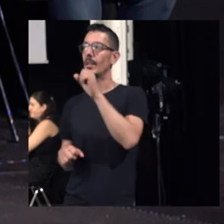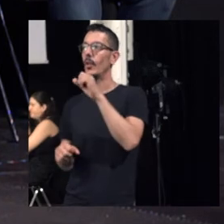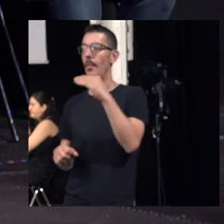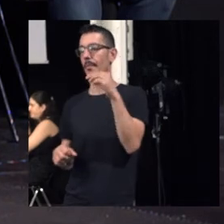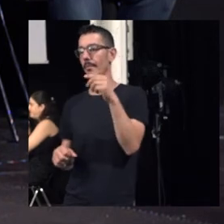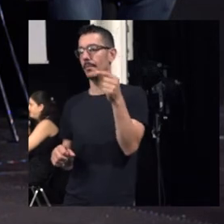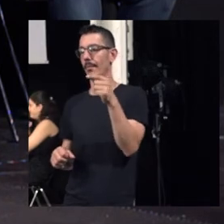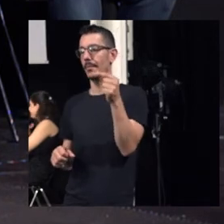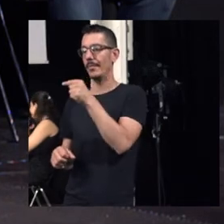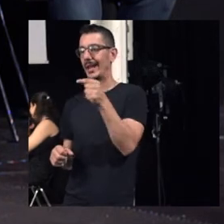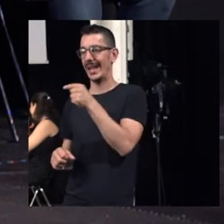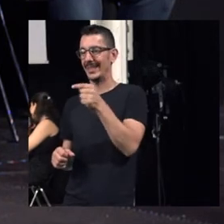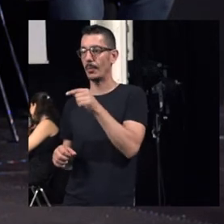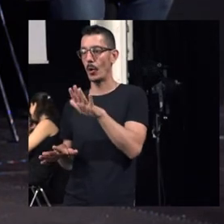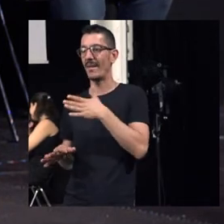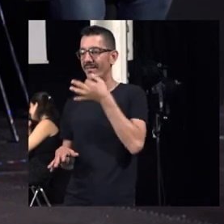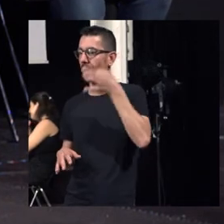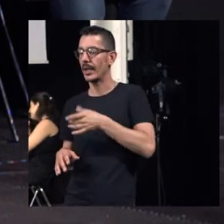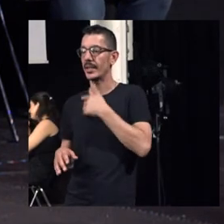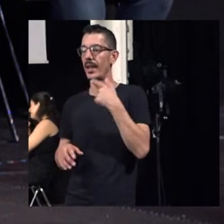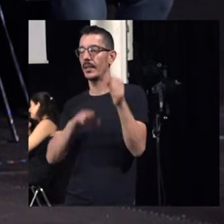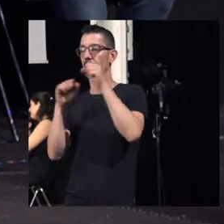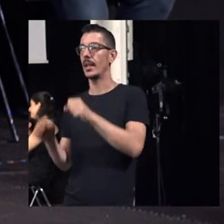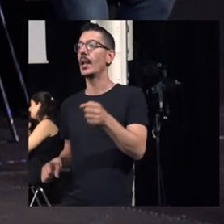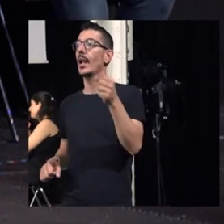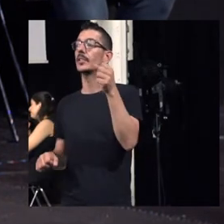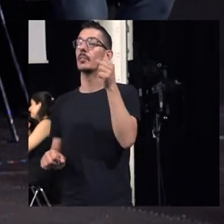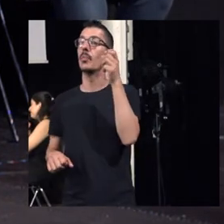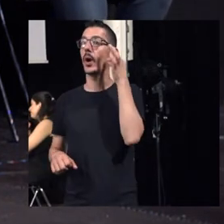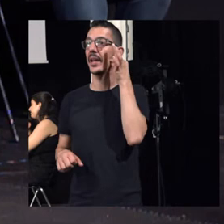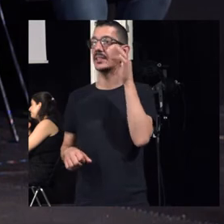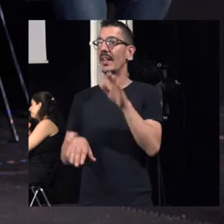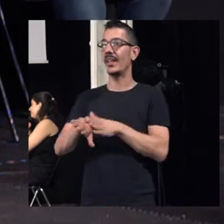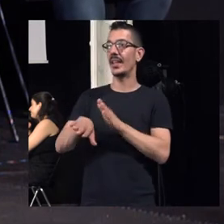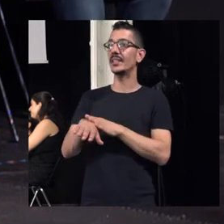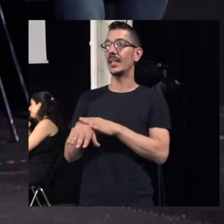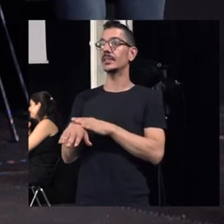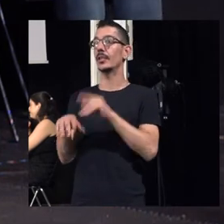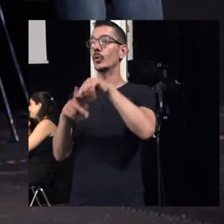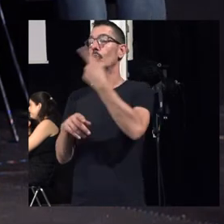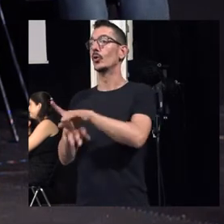defensa. A ver, las señoras de derecha saben cómo va esta cosa. Pues sus maridos son nuestros clientes y